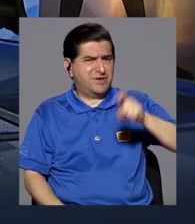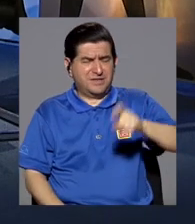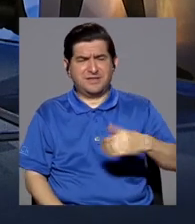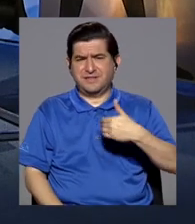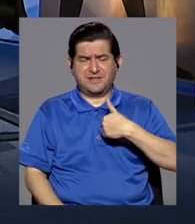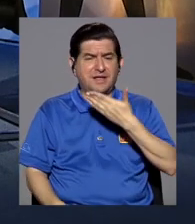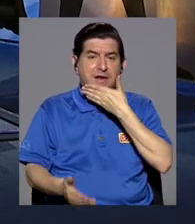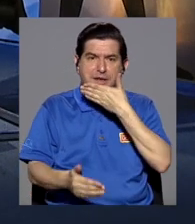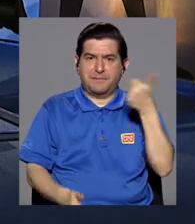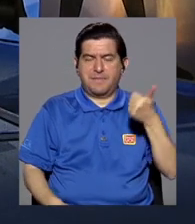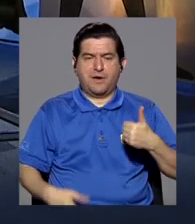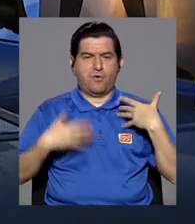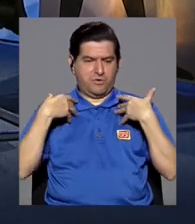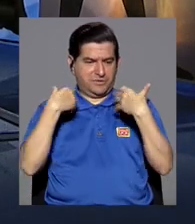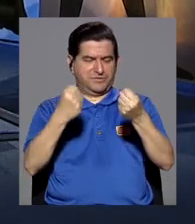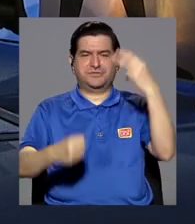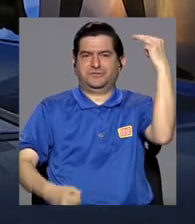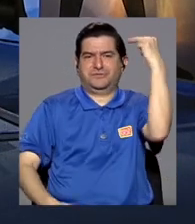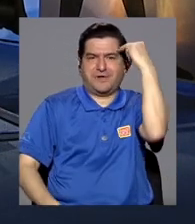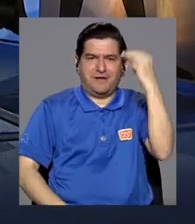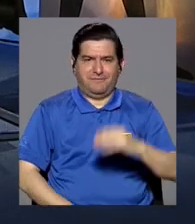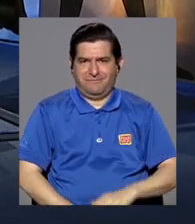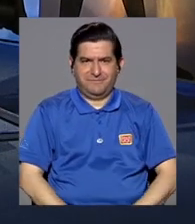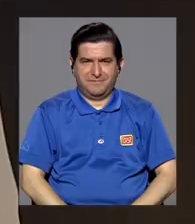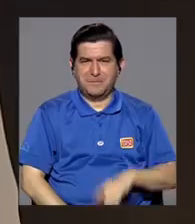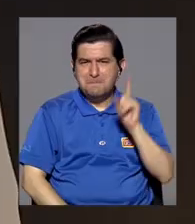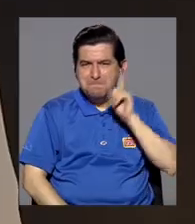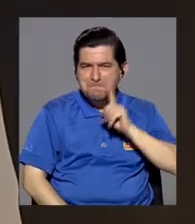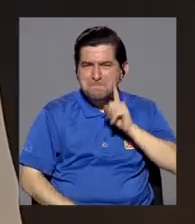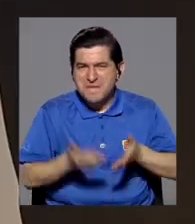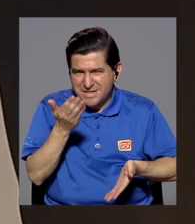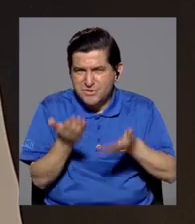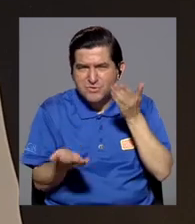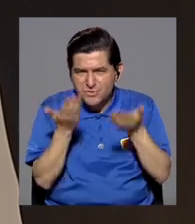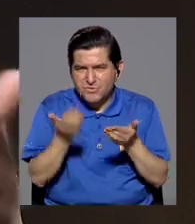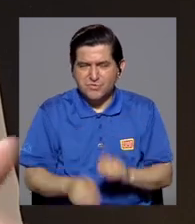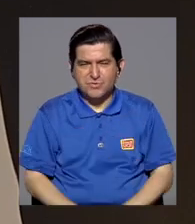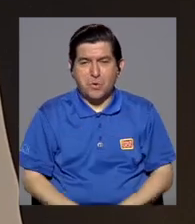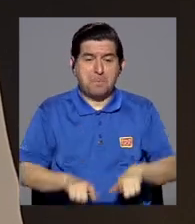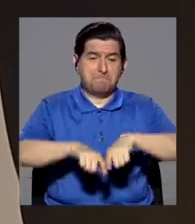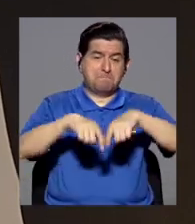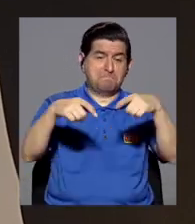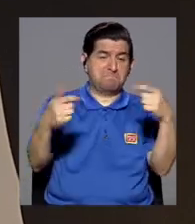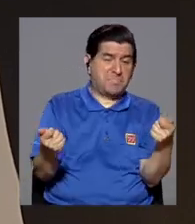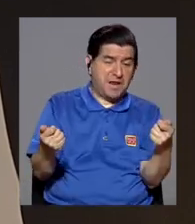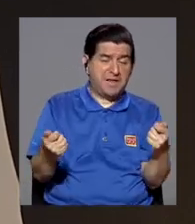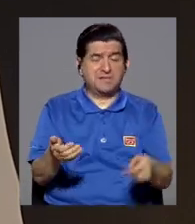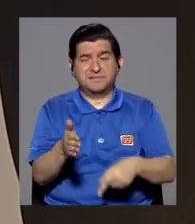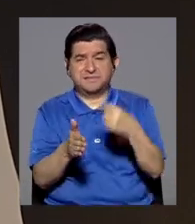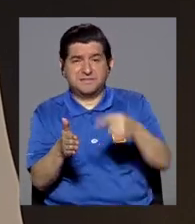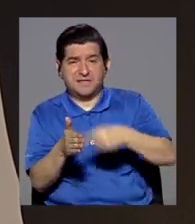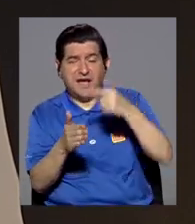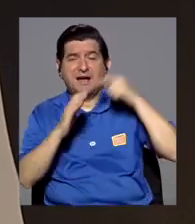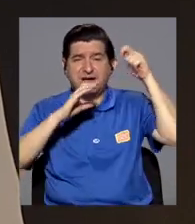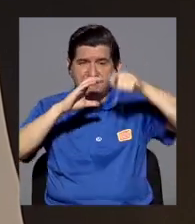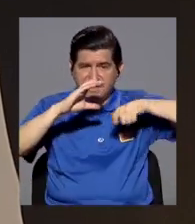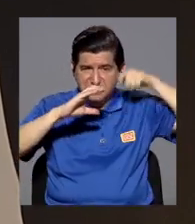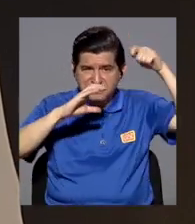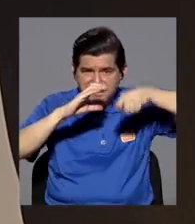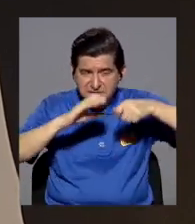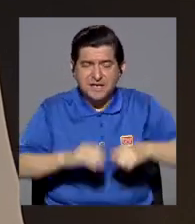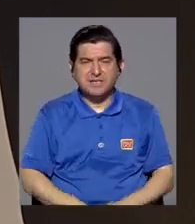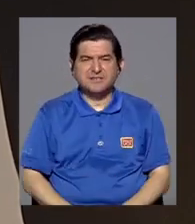gozan de la mejor salud mental creo que en un mito ahí que la prensa y muchas veces el cine